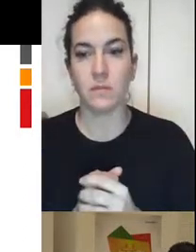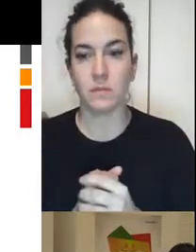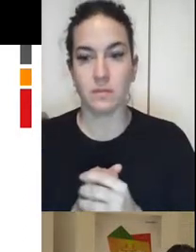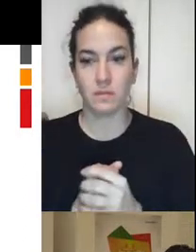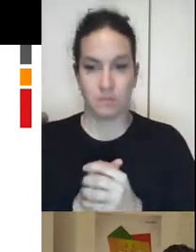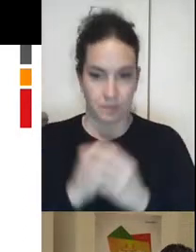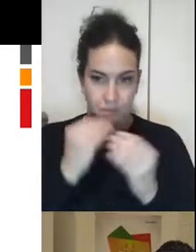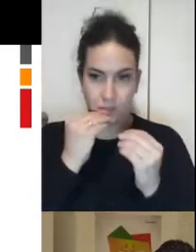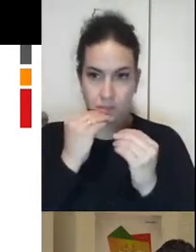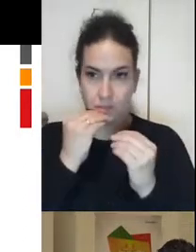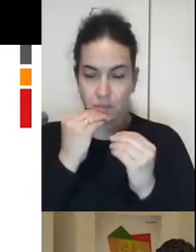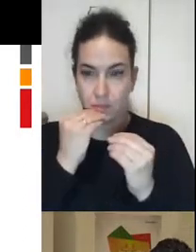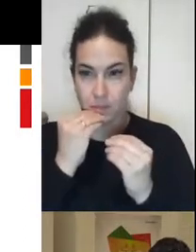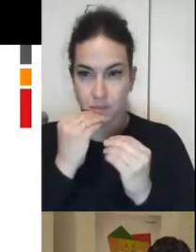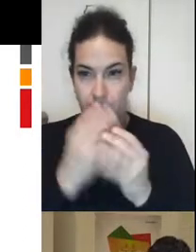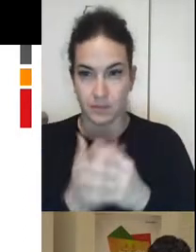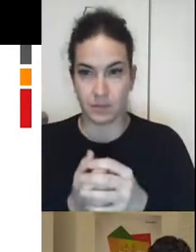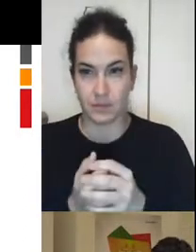¿Y le puedo quitar este?